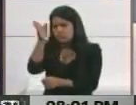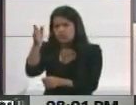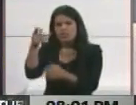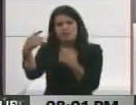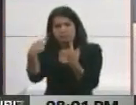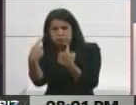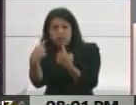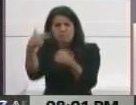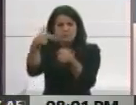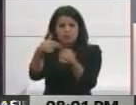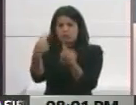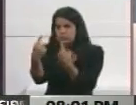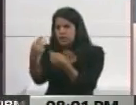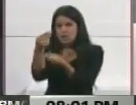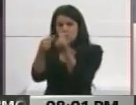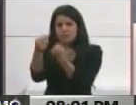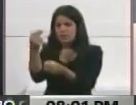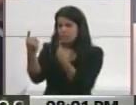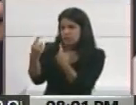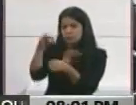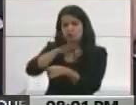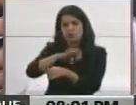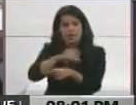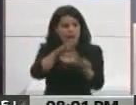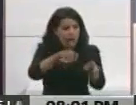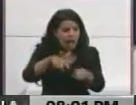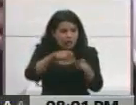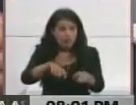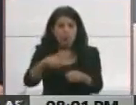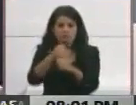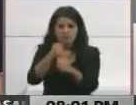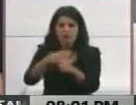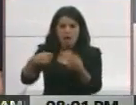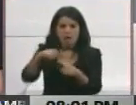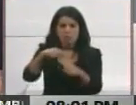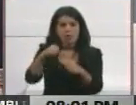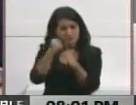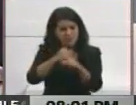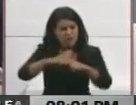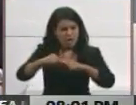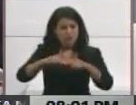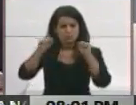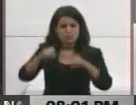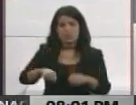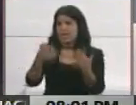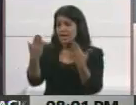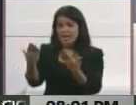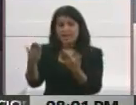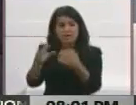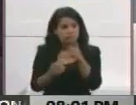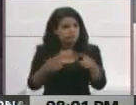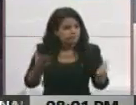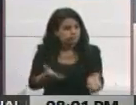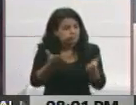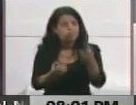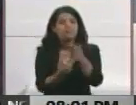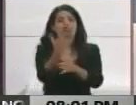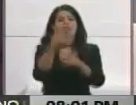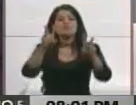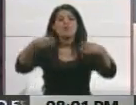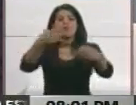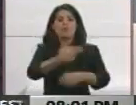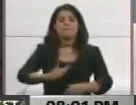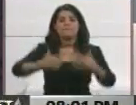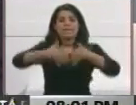económica en materia social en materia agrícola en lo que es la conformación del nuevo empresariado para impulsar